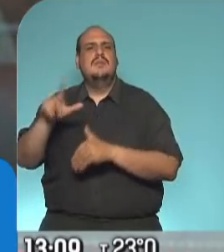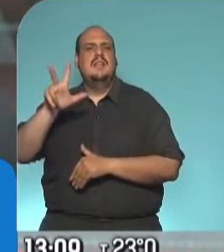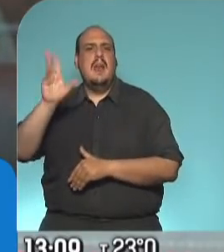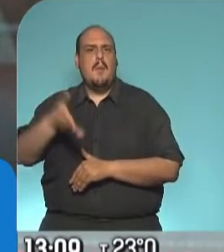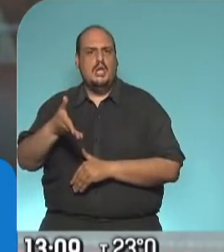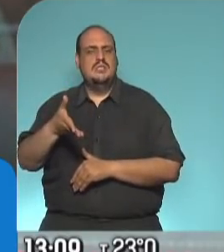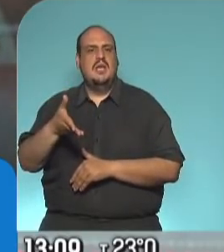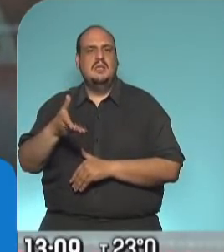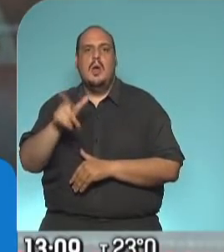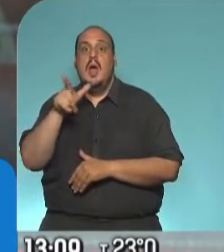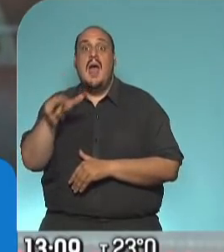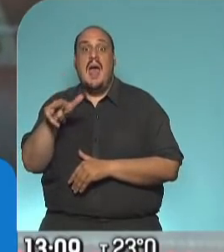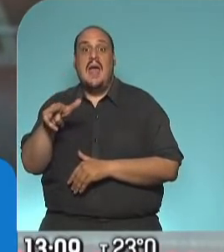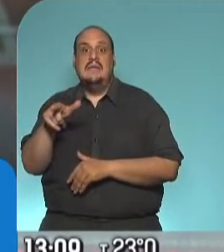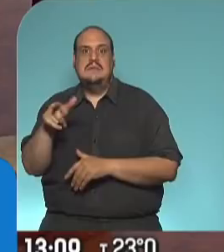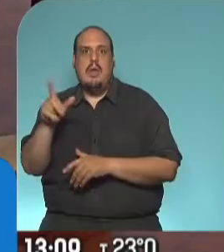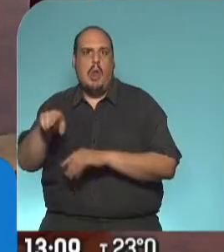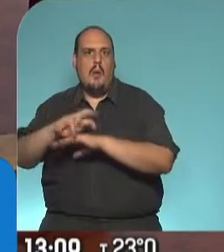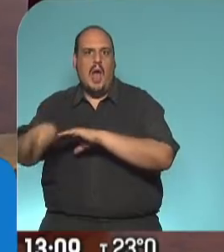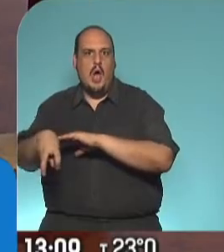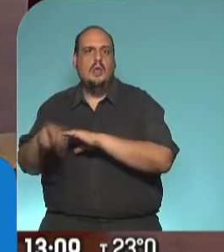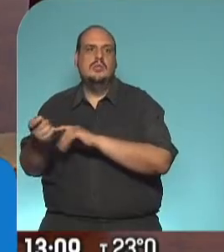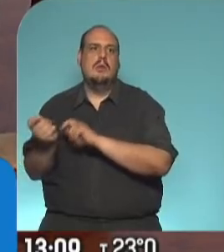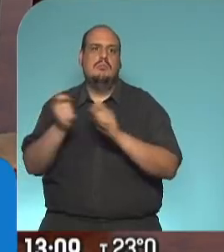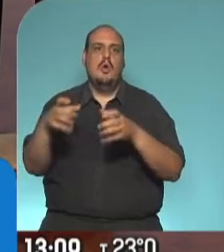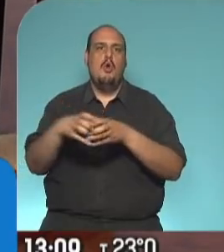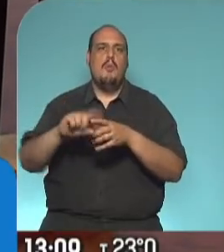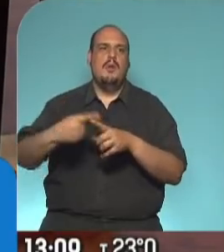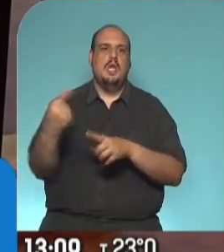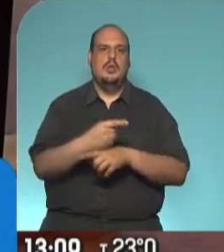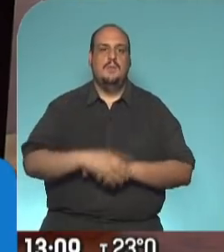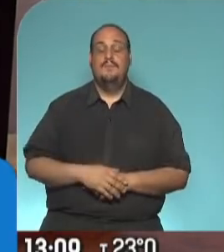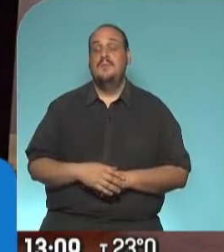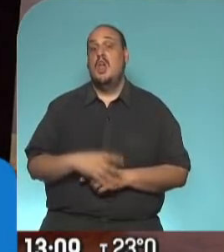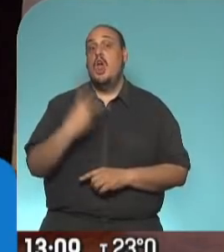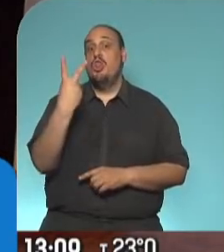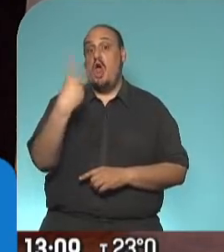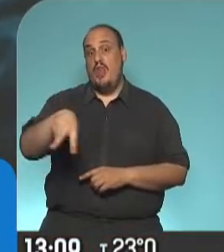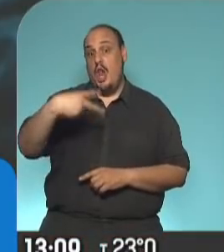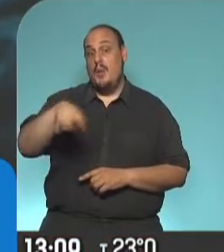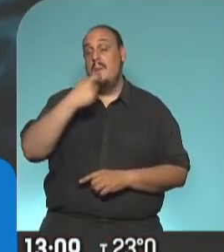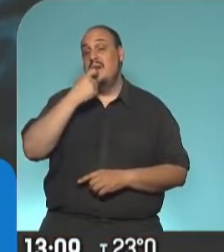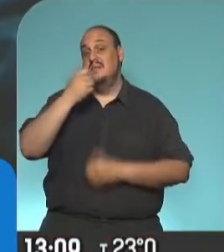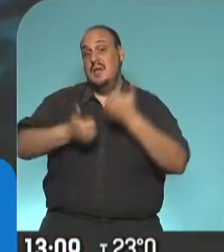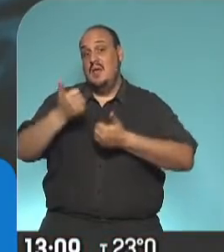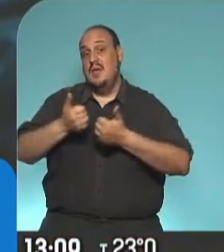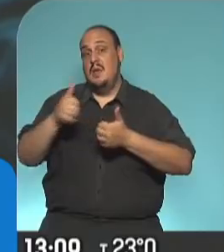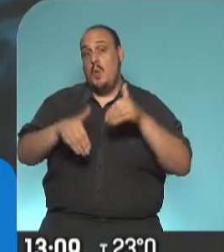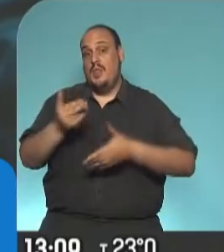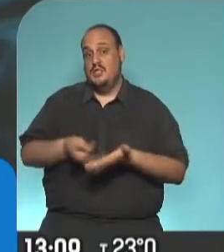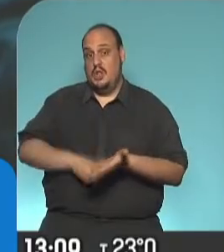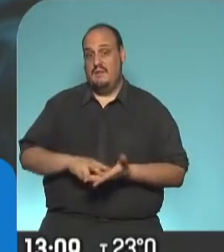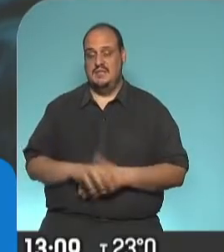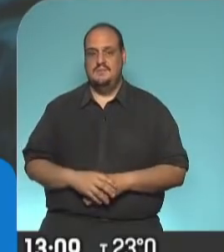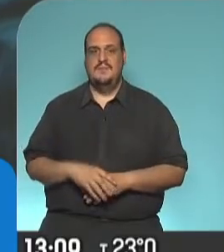de esa manera a un opositor. El 27 de noviembre sería la segunda vuelta. Efectivamente, sí hay. Sí tiene lugar. Y la